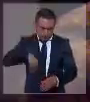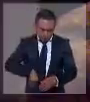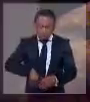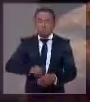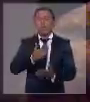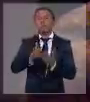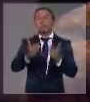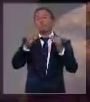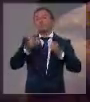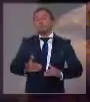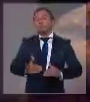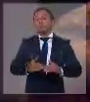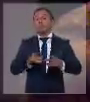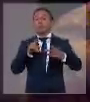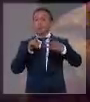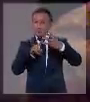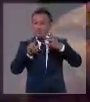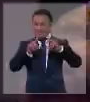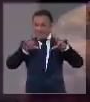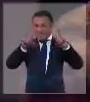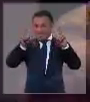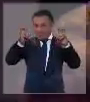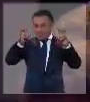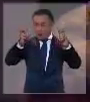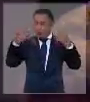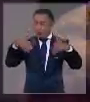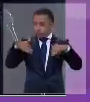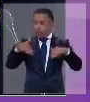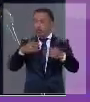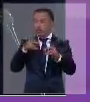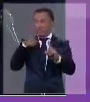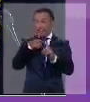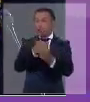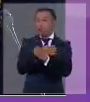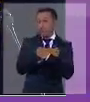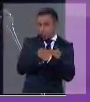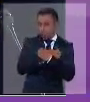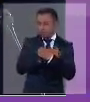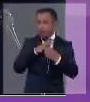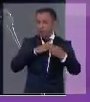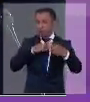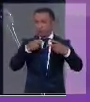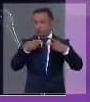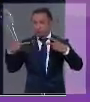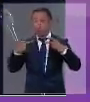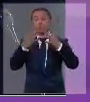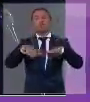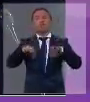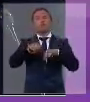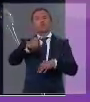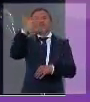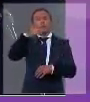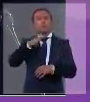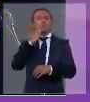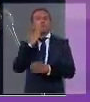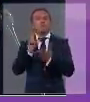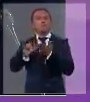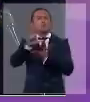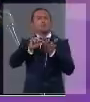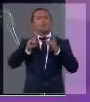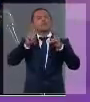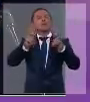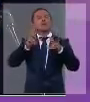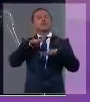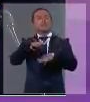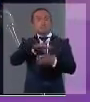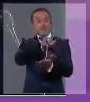educación, hay dos grandes rubros que le preguntan a usted. Uno tiene que ver, como se lo podrá imaginar a través de las redes sociales, con la reforma educativa. Y